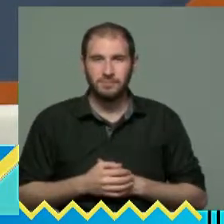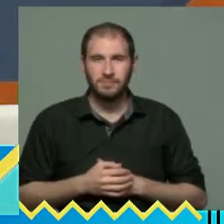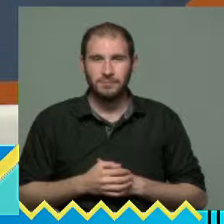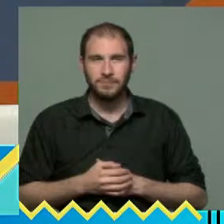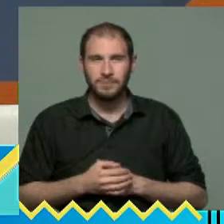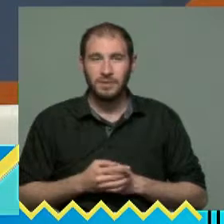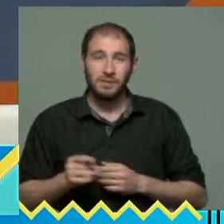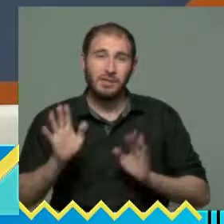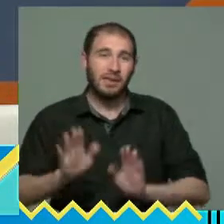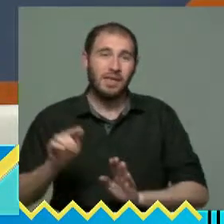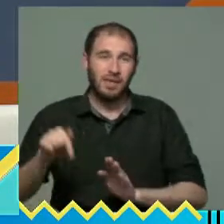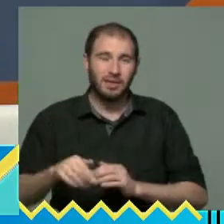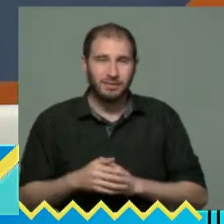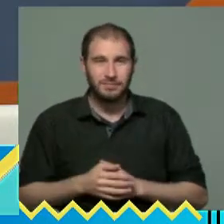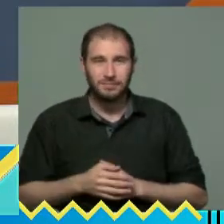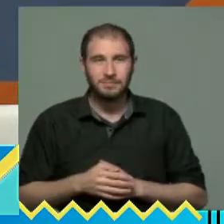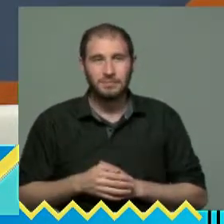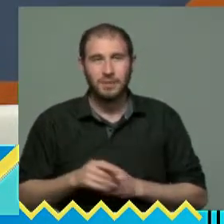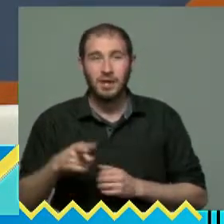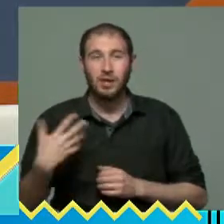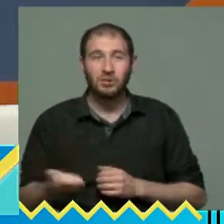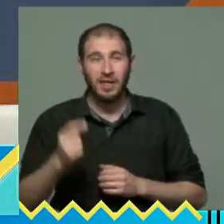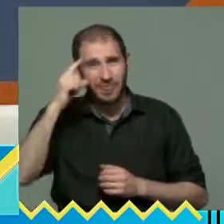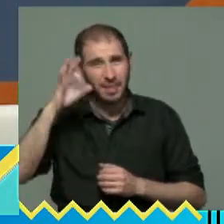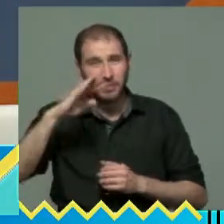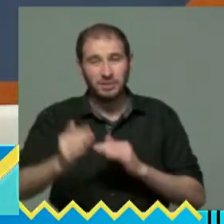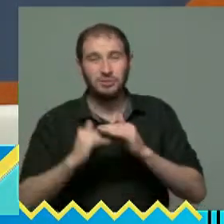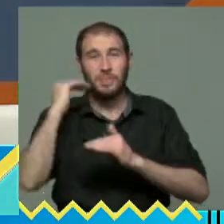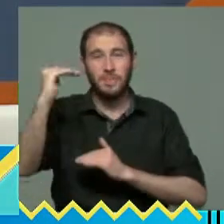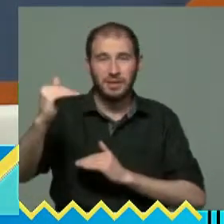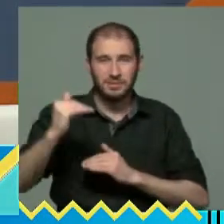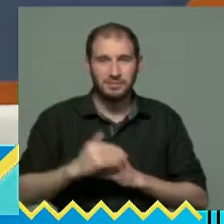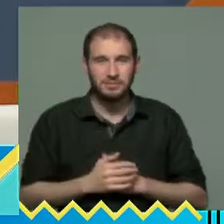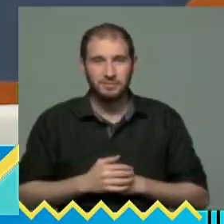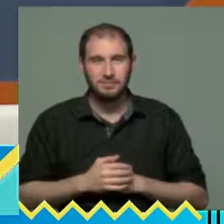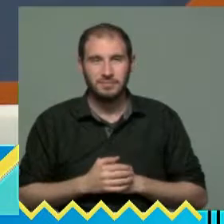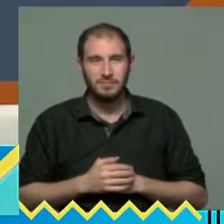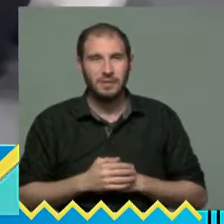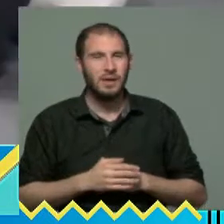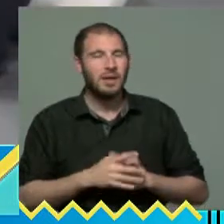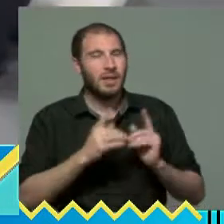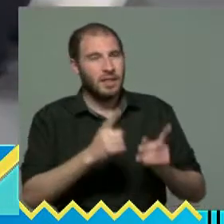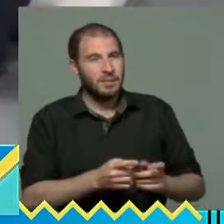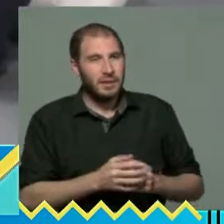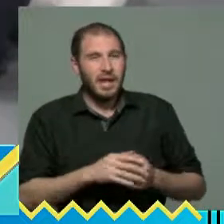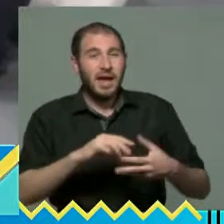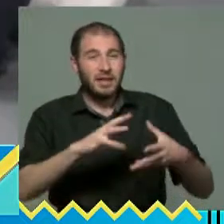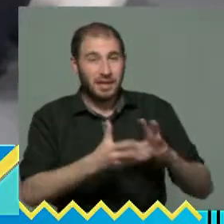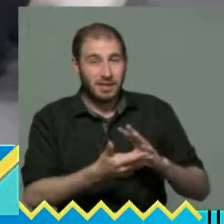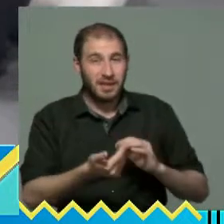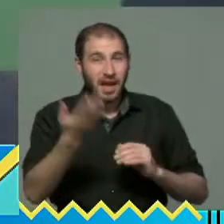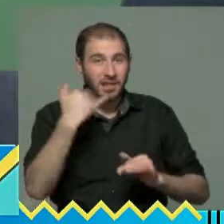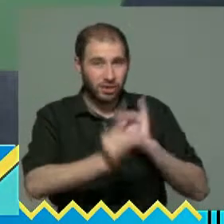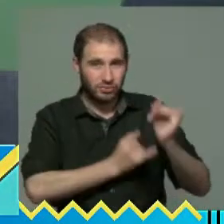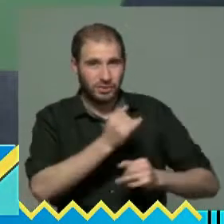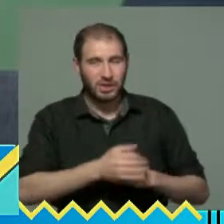y se quedó con eso, porque evidentemente logró 10 puntos más que en las PASO, es muchísimo. Y una, estrategia de todo lo que venías mencionando